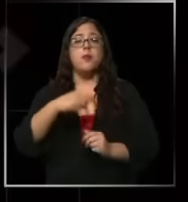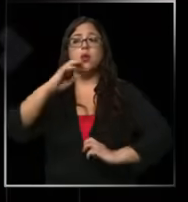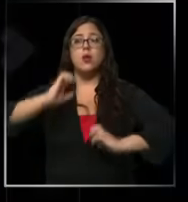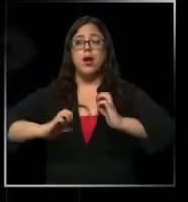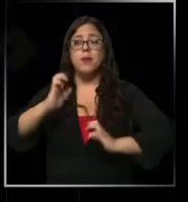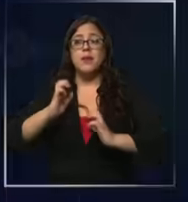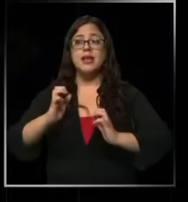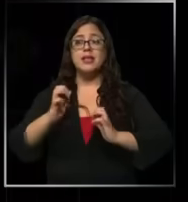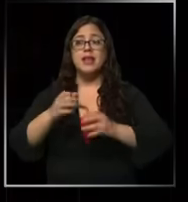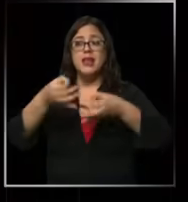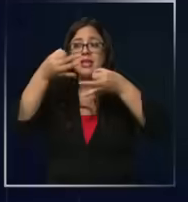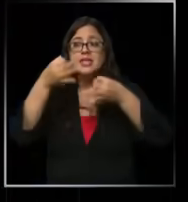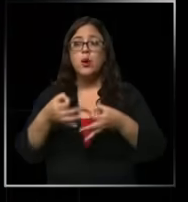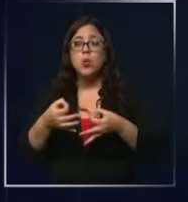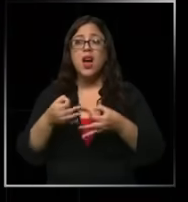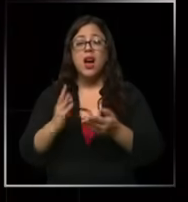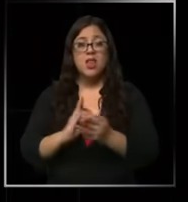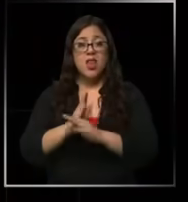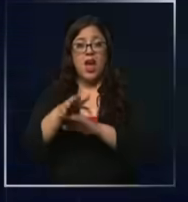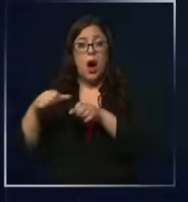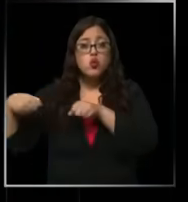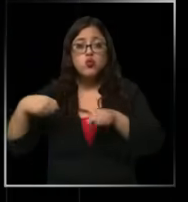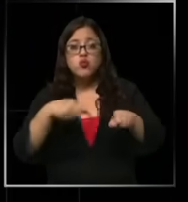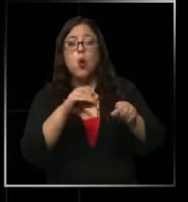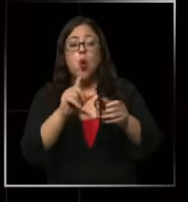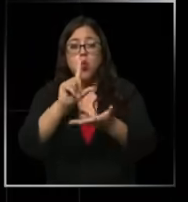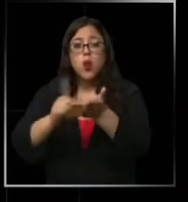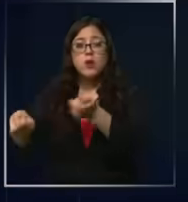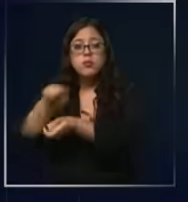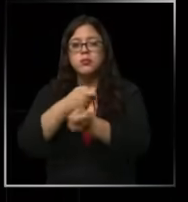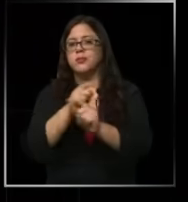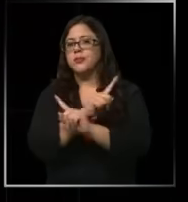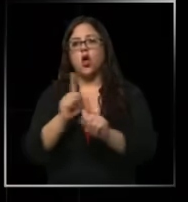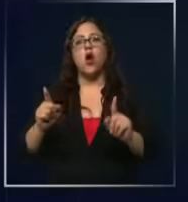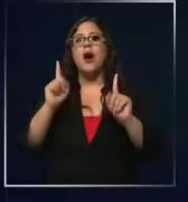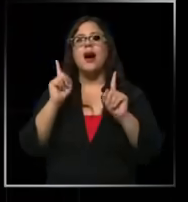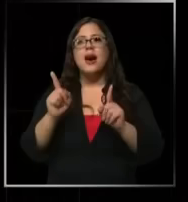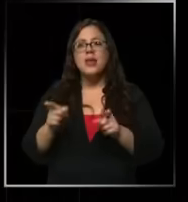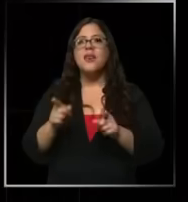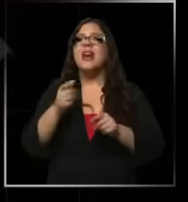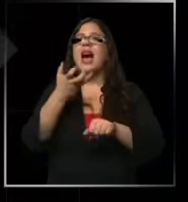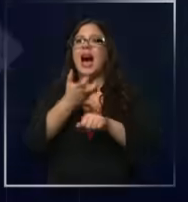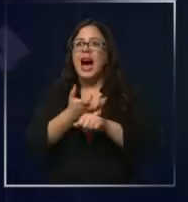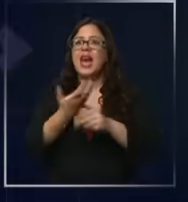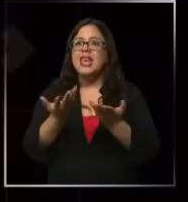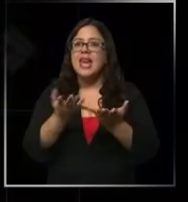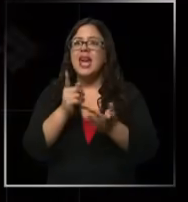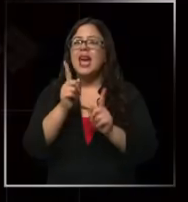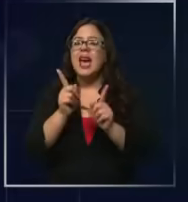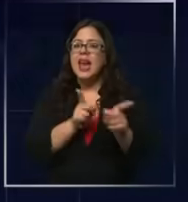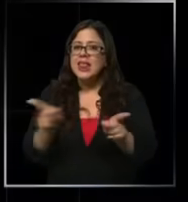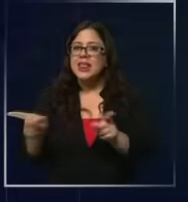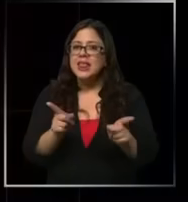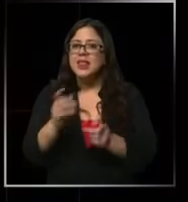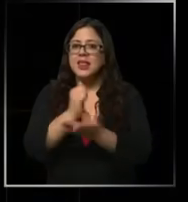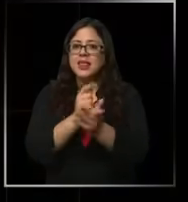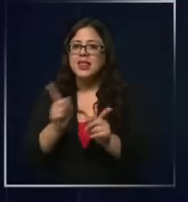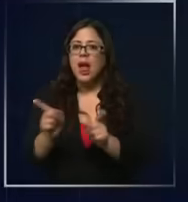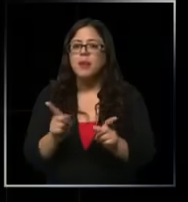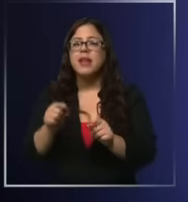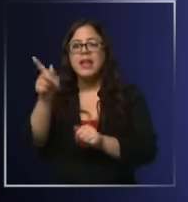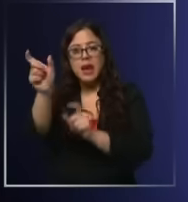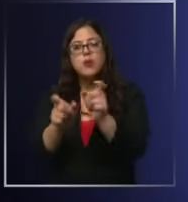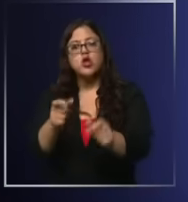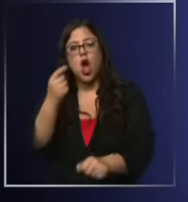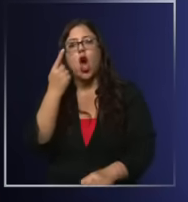seguridad a un supermercado, a un comercio, sino que hay ciertos rituales y trámites, ¿ya? Y esta persona los